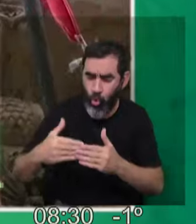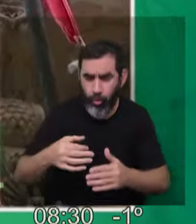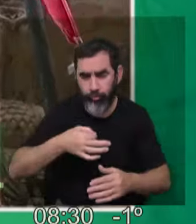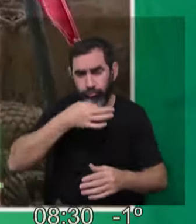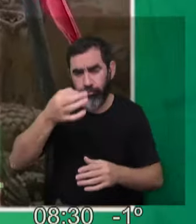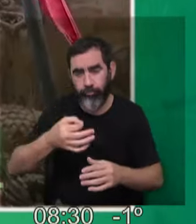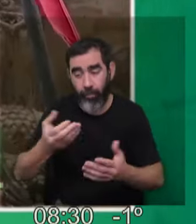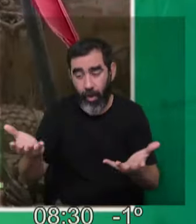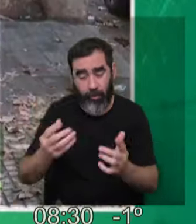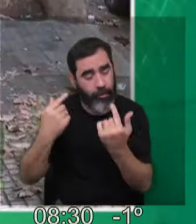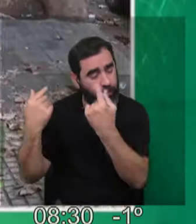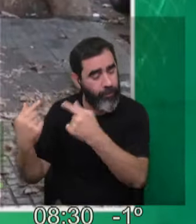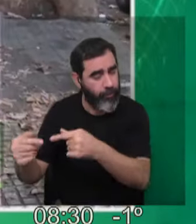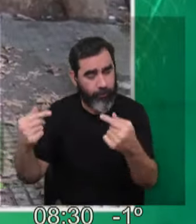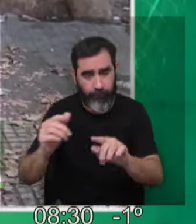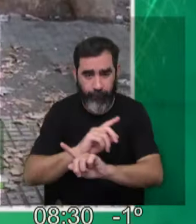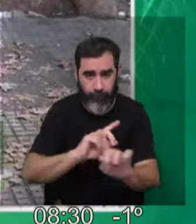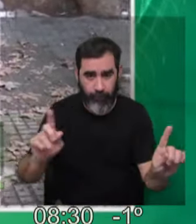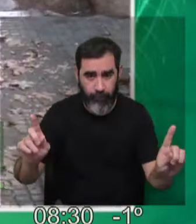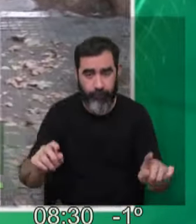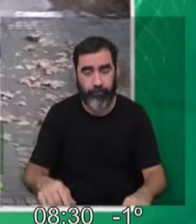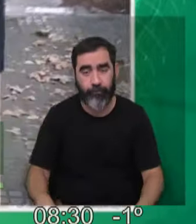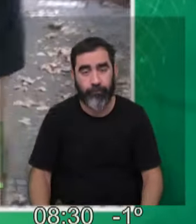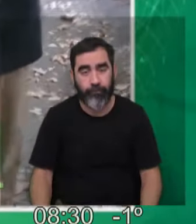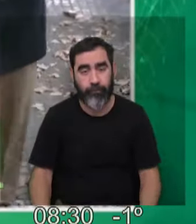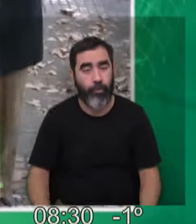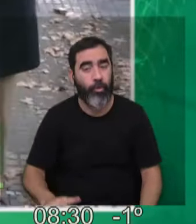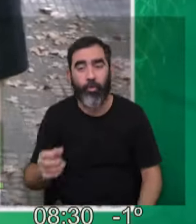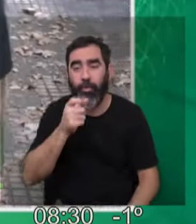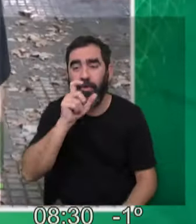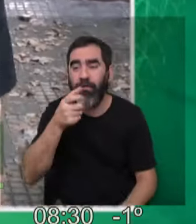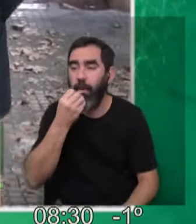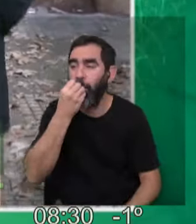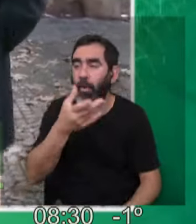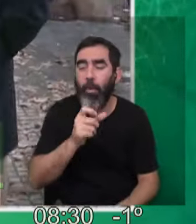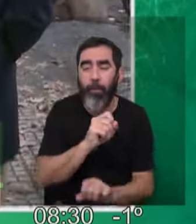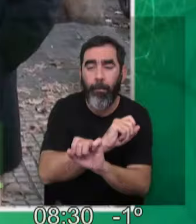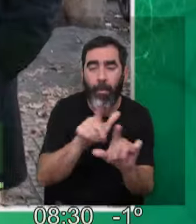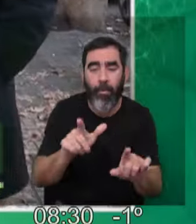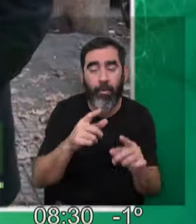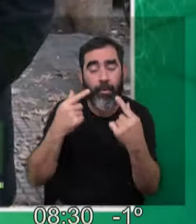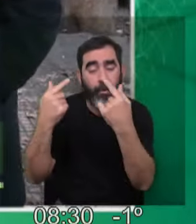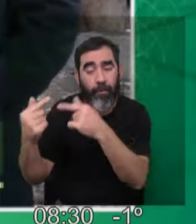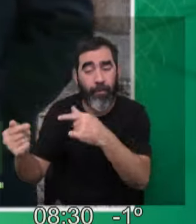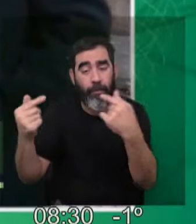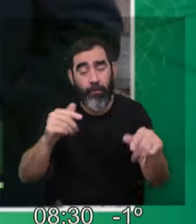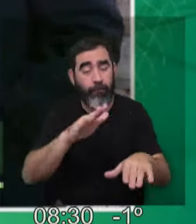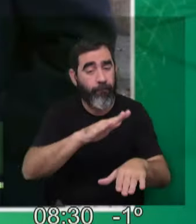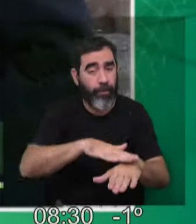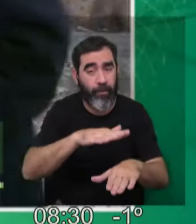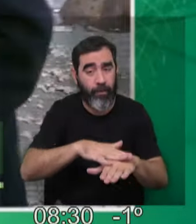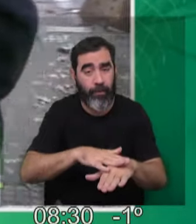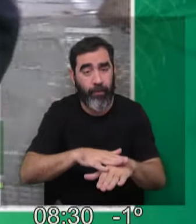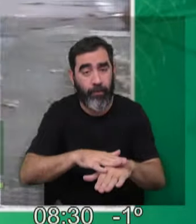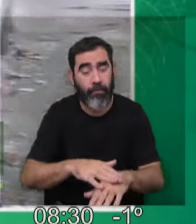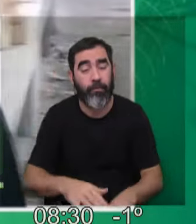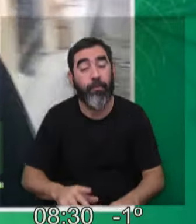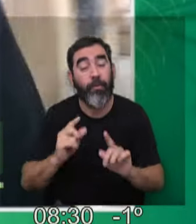no es lo de hoy. No es lo de hoy. Lo cual no quiere decir que sea ni mejor ni peor. Son épocas distintas. Nosotros